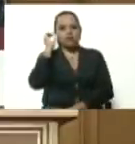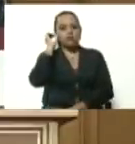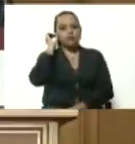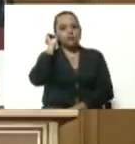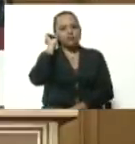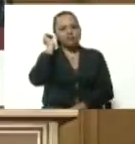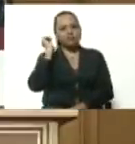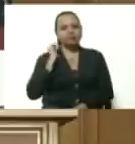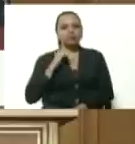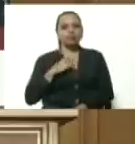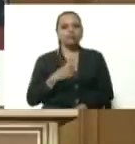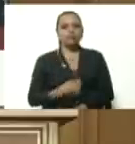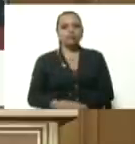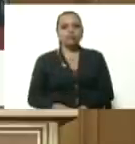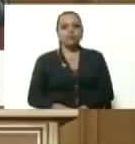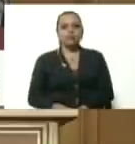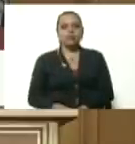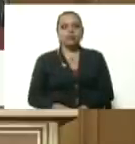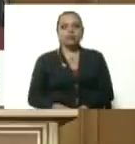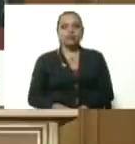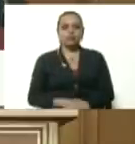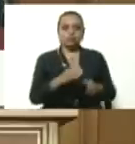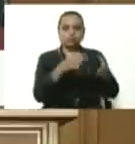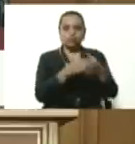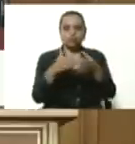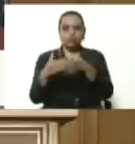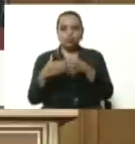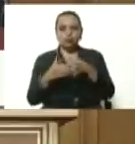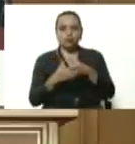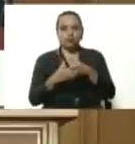digamos, lo llamarían en la colonia los mestizos que tienen aquí al lado, ¿no?